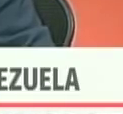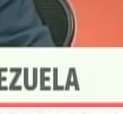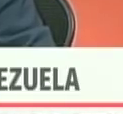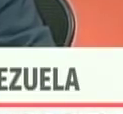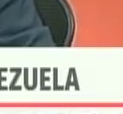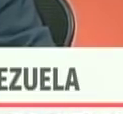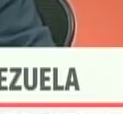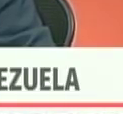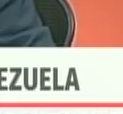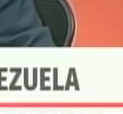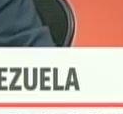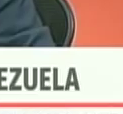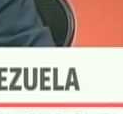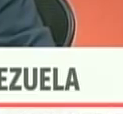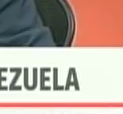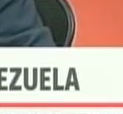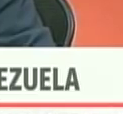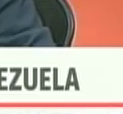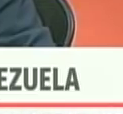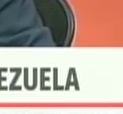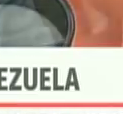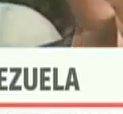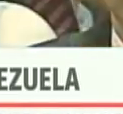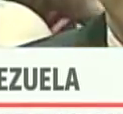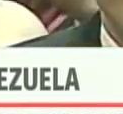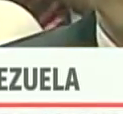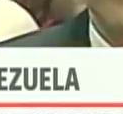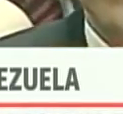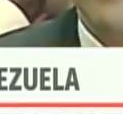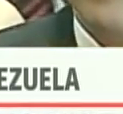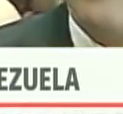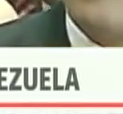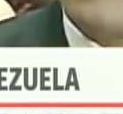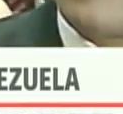los trabajadores del Banco de Venezuela.